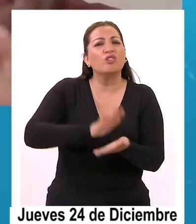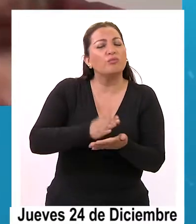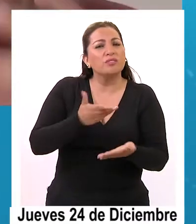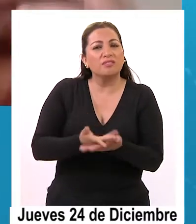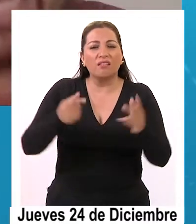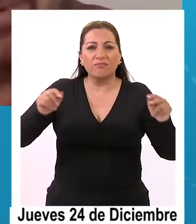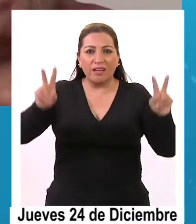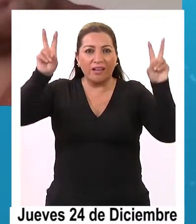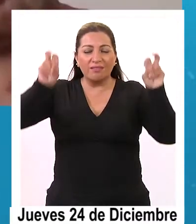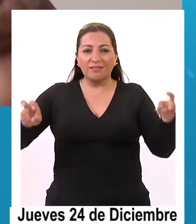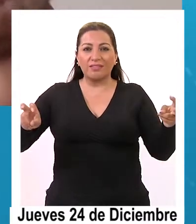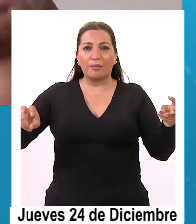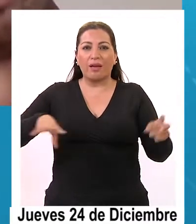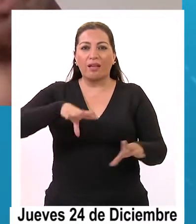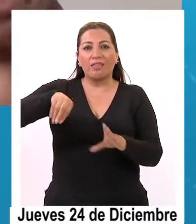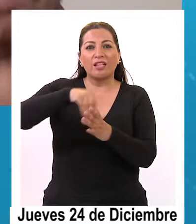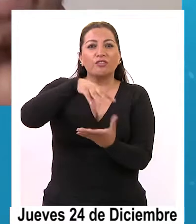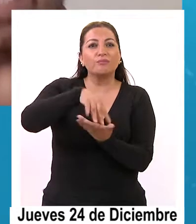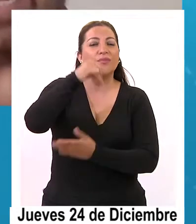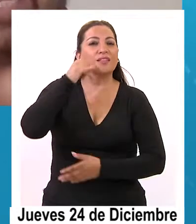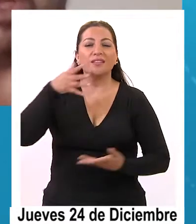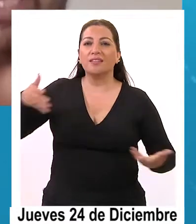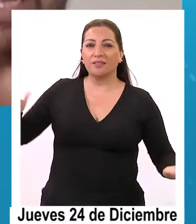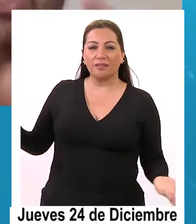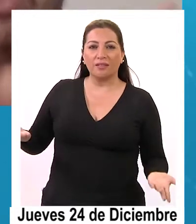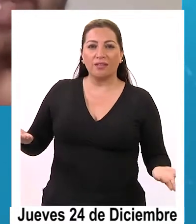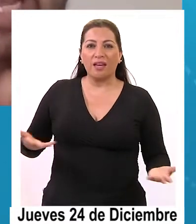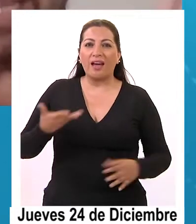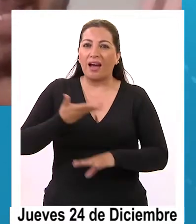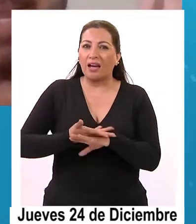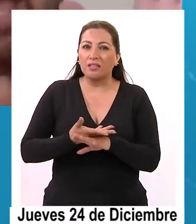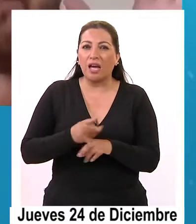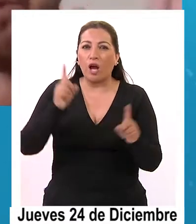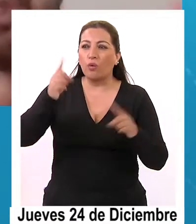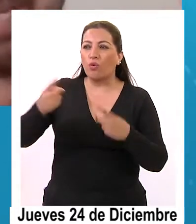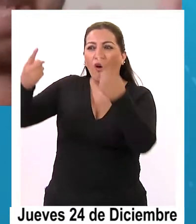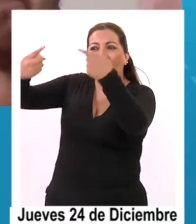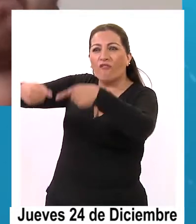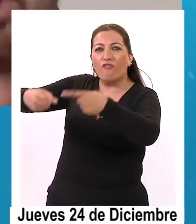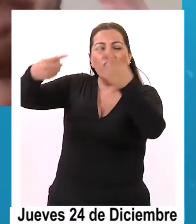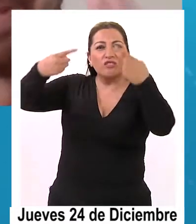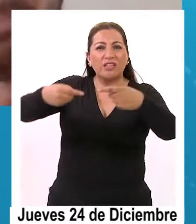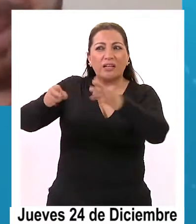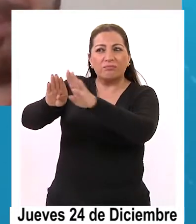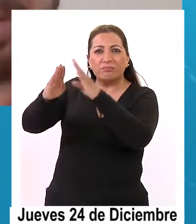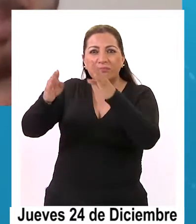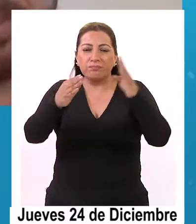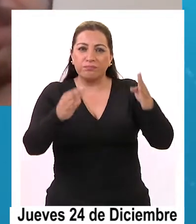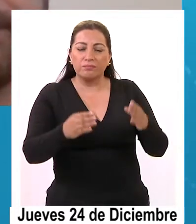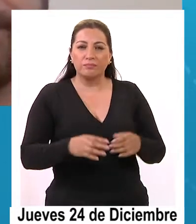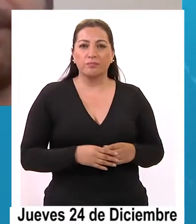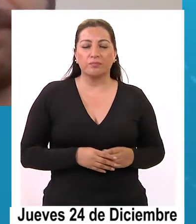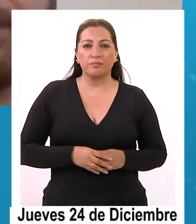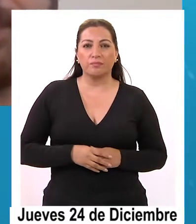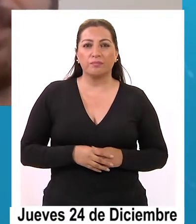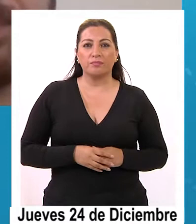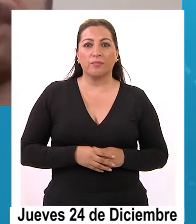llevándose a cabo el manejo de la migración en nuestra región que tantos dicen que tiene fronteras muy permeables?